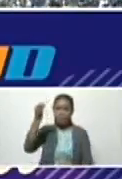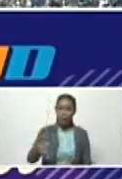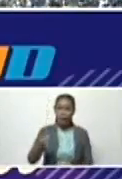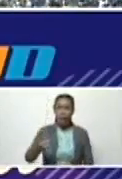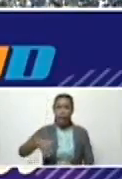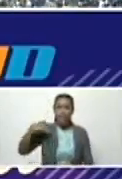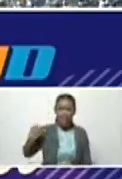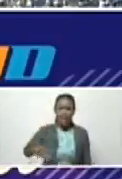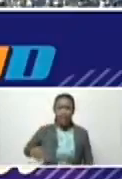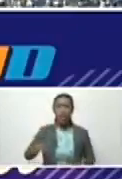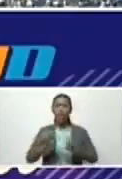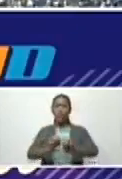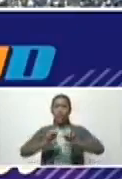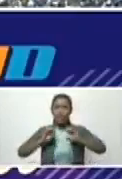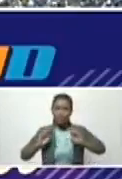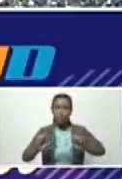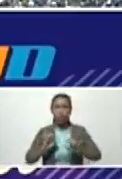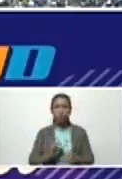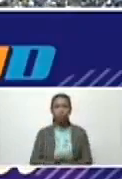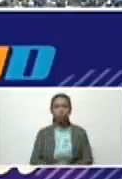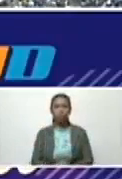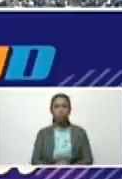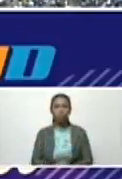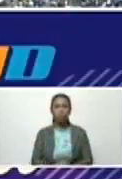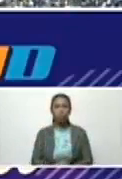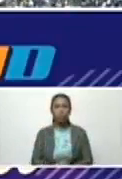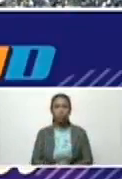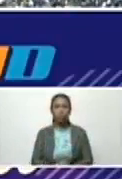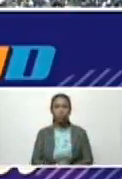El derecho a la educación.